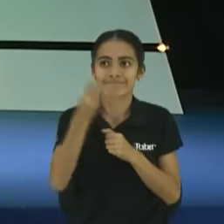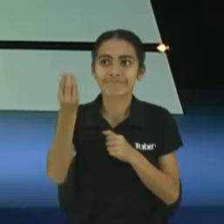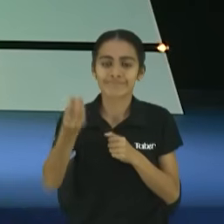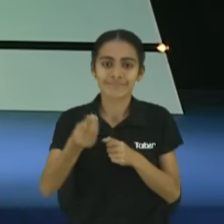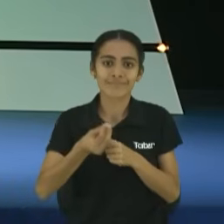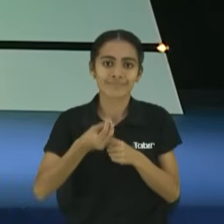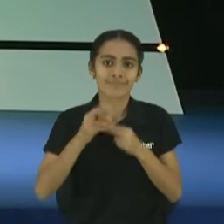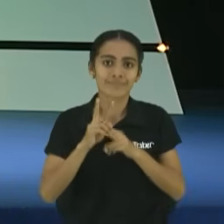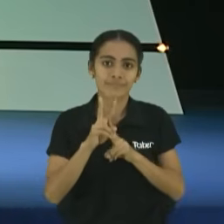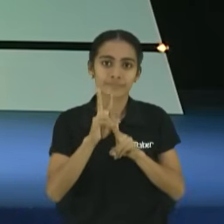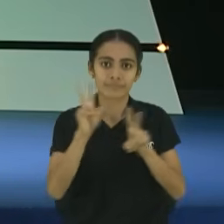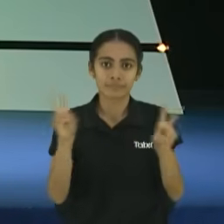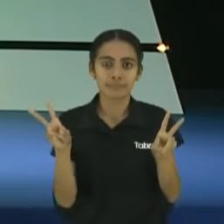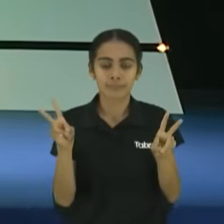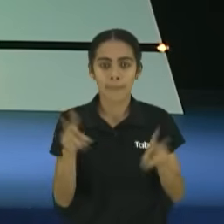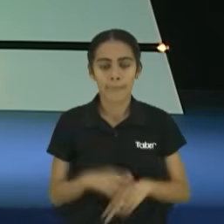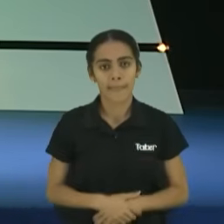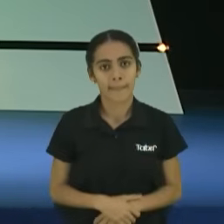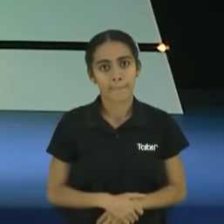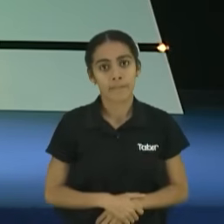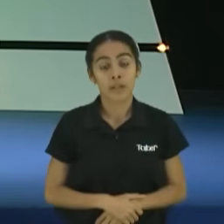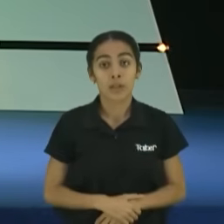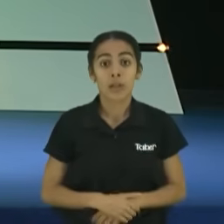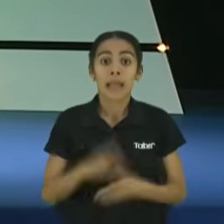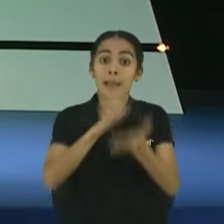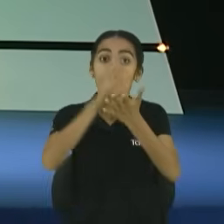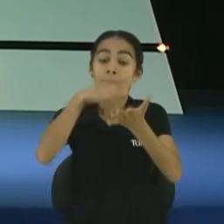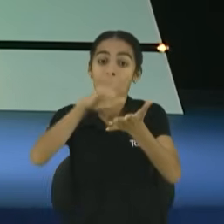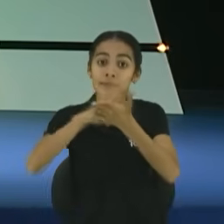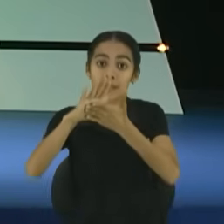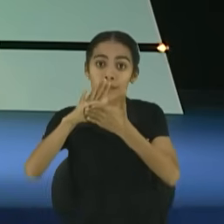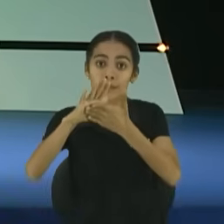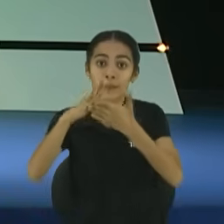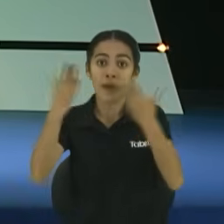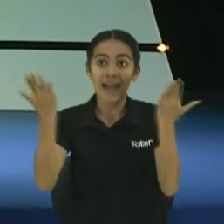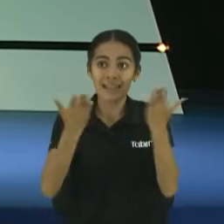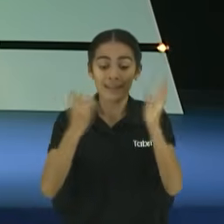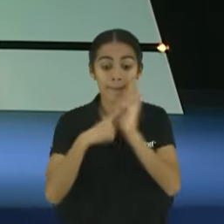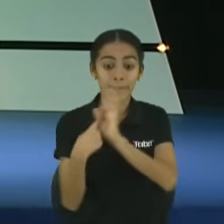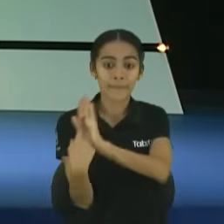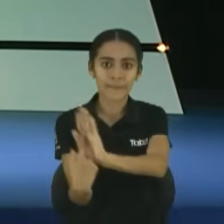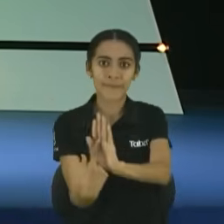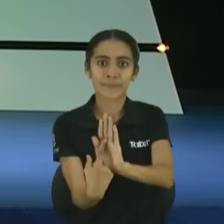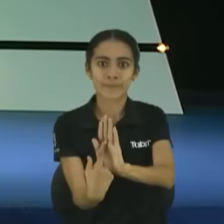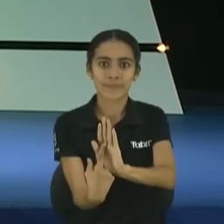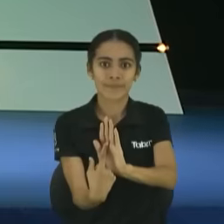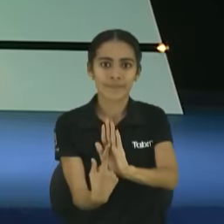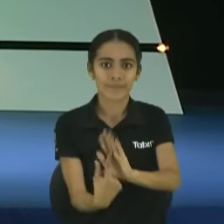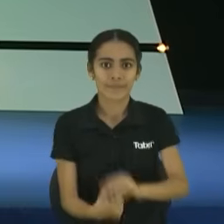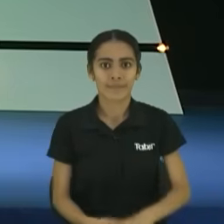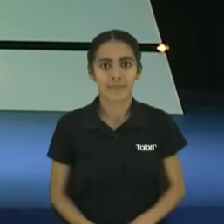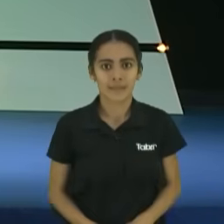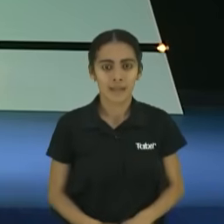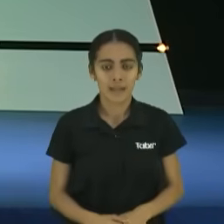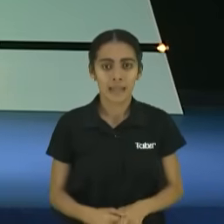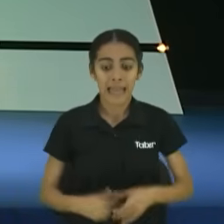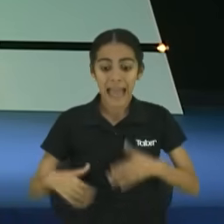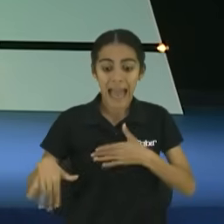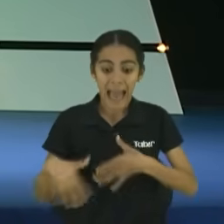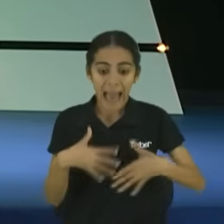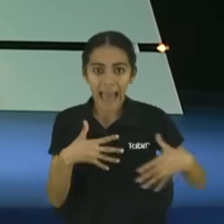Correcto. Entonces, lo que el Espíritu Santo hace no solo es manifestarse de ninguna manera. El Espíritu